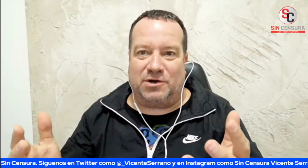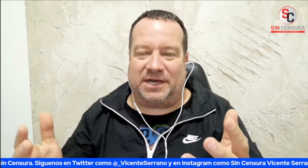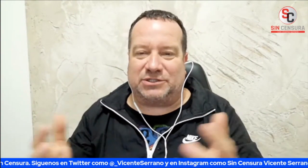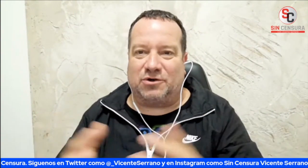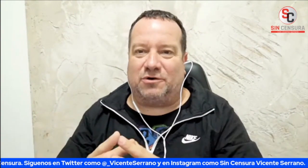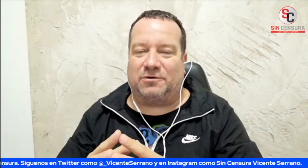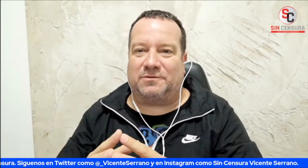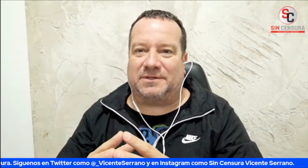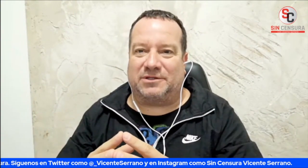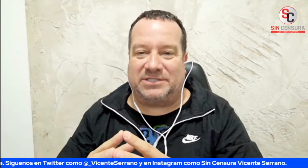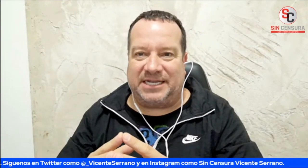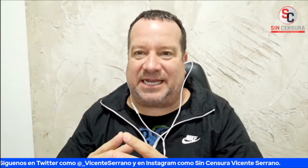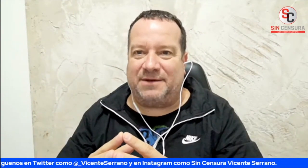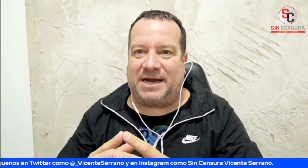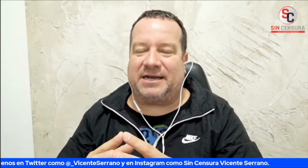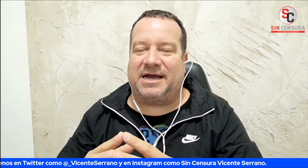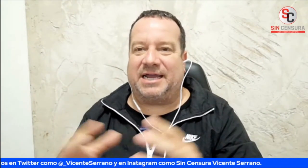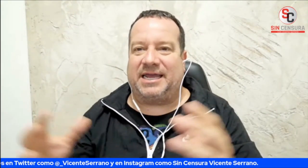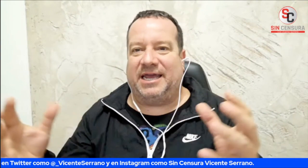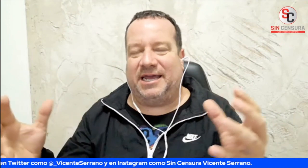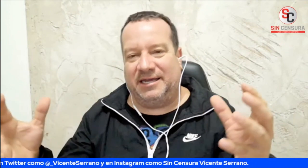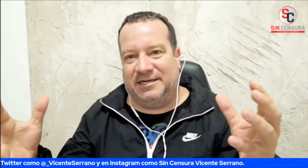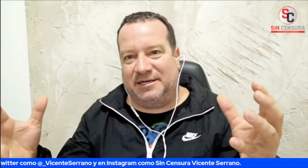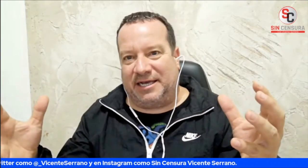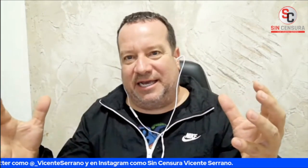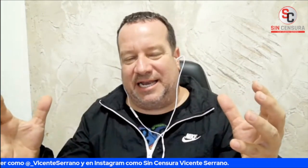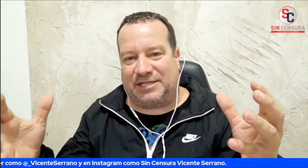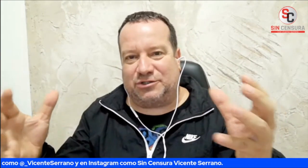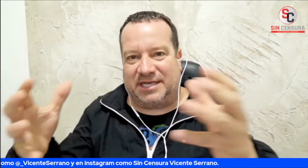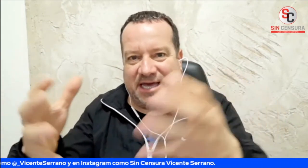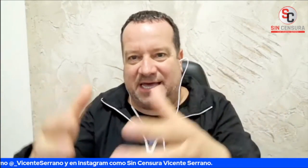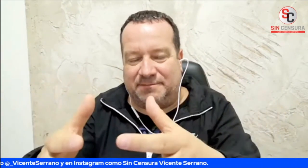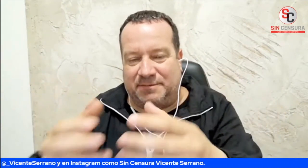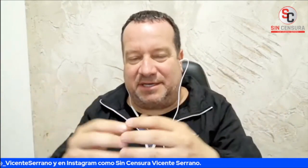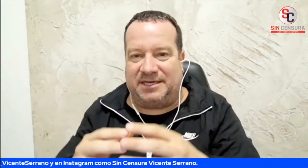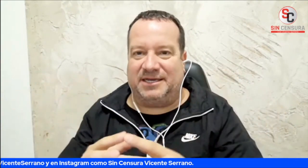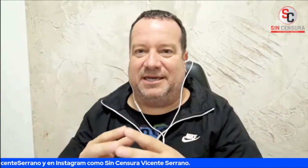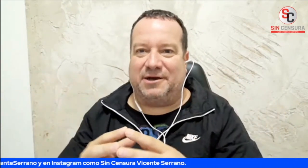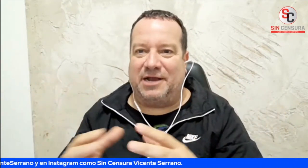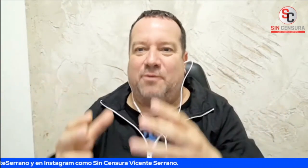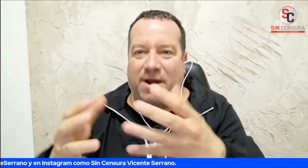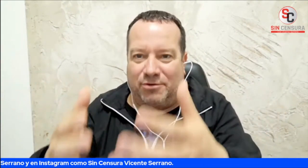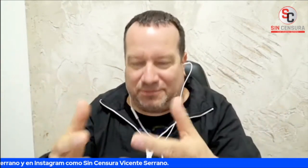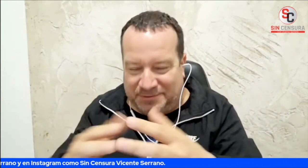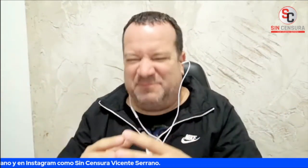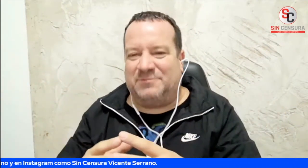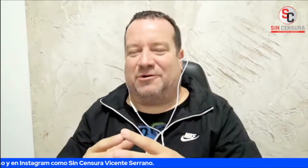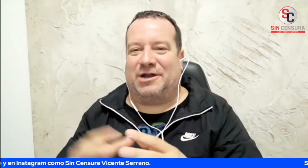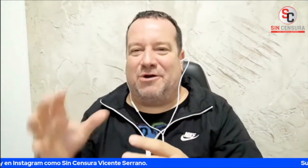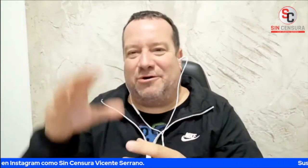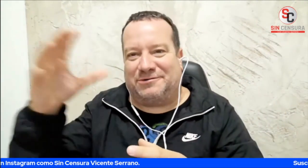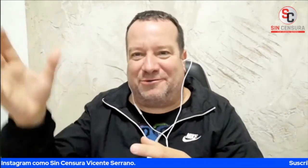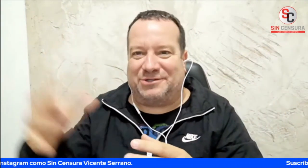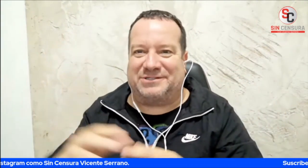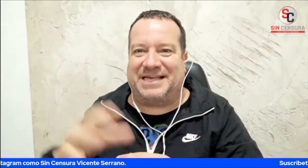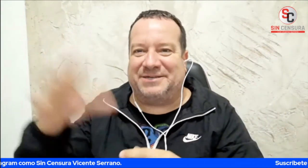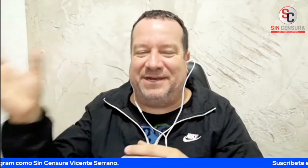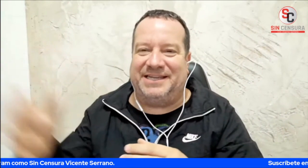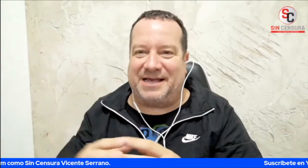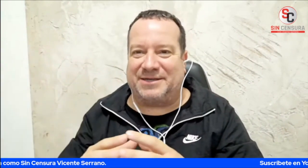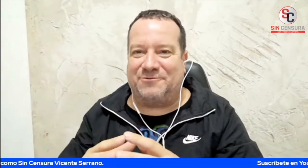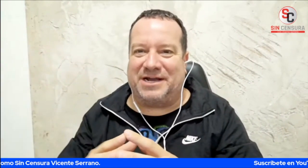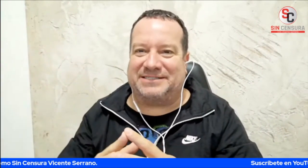bueno, esto nos tiene que llevar a que la sociedad, el pueblo, porque luego lo de sociedad